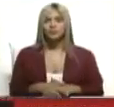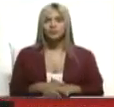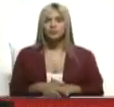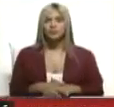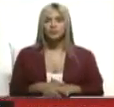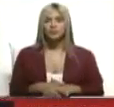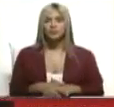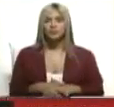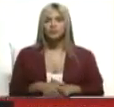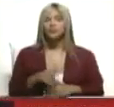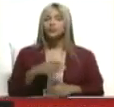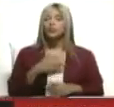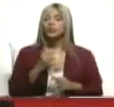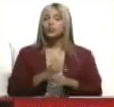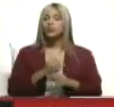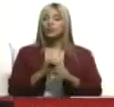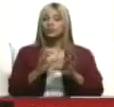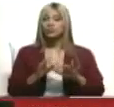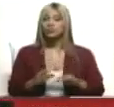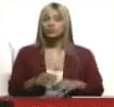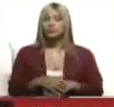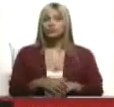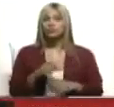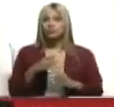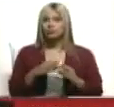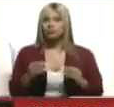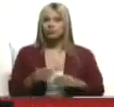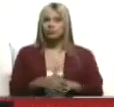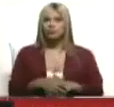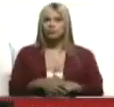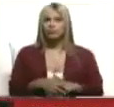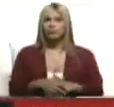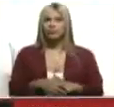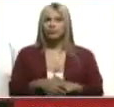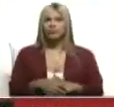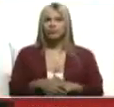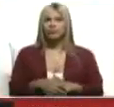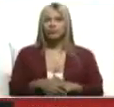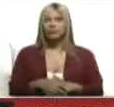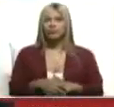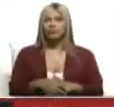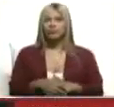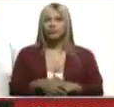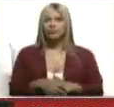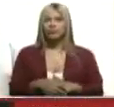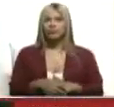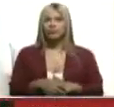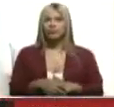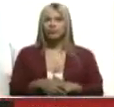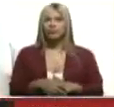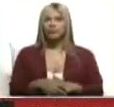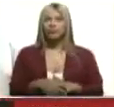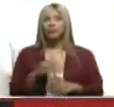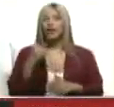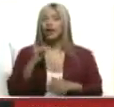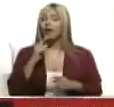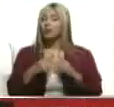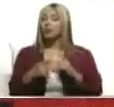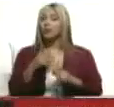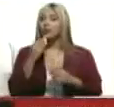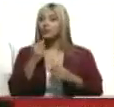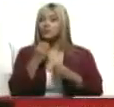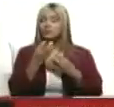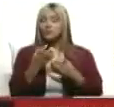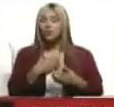observatorio.gov.be. Ahí casi todo lo que hacemos está, casi todo. Y hay cosas que hacen pero que no se pueden decir. Así, pero se hacen. En silencio deben